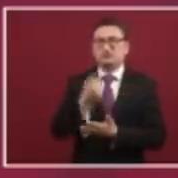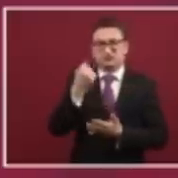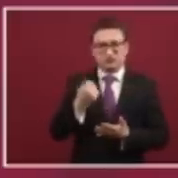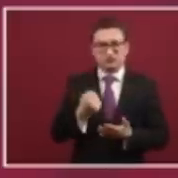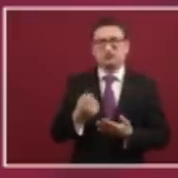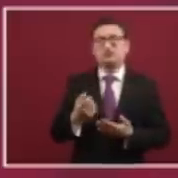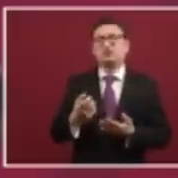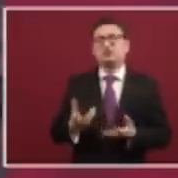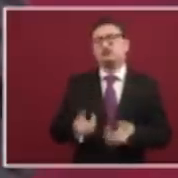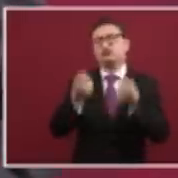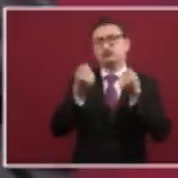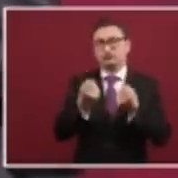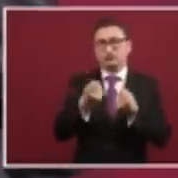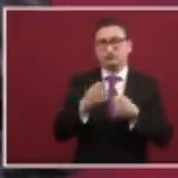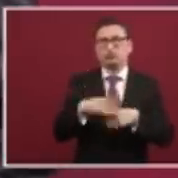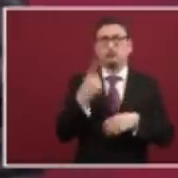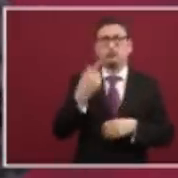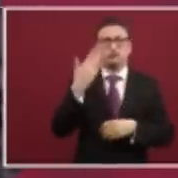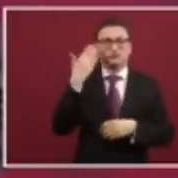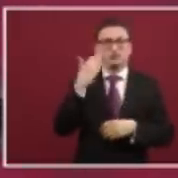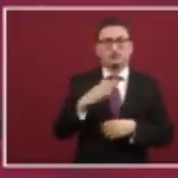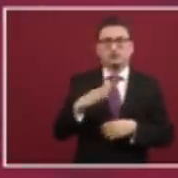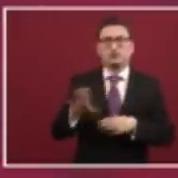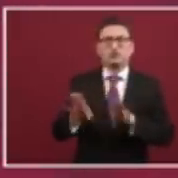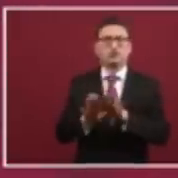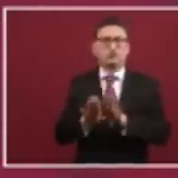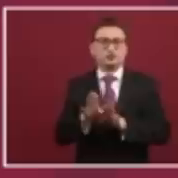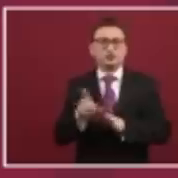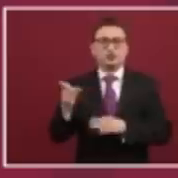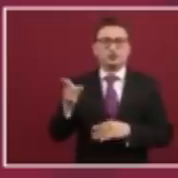al rechazar la intervención